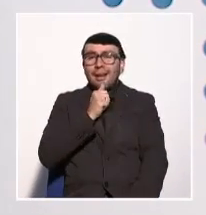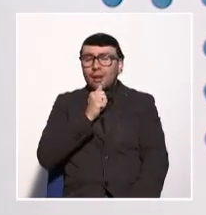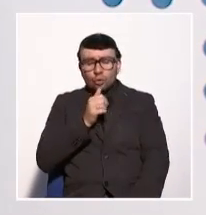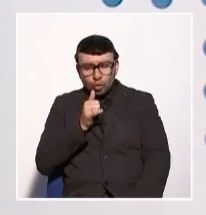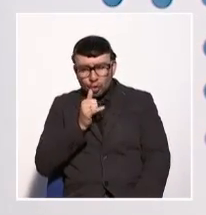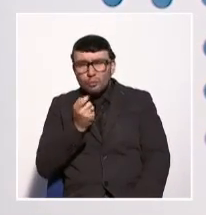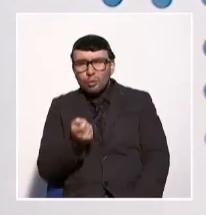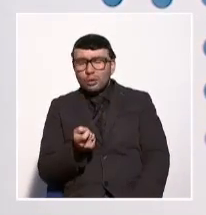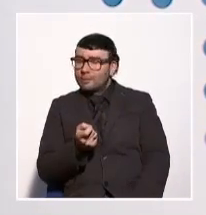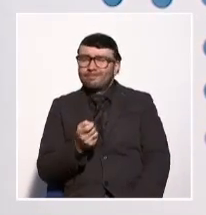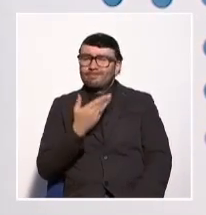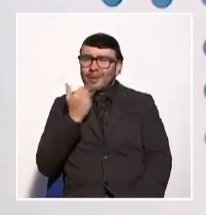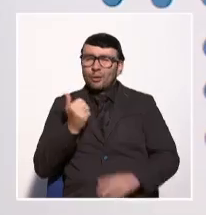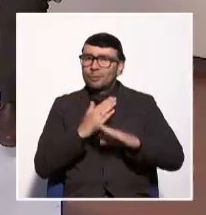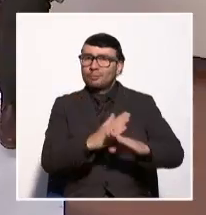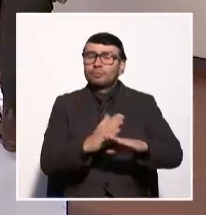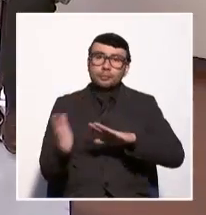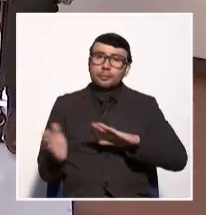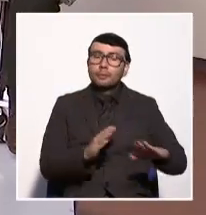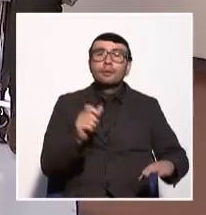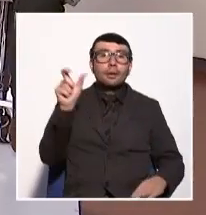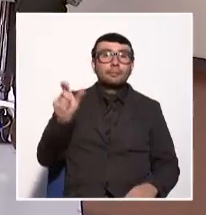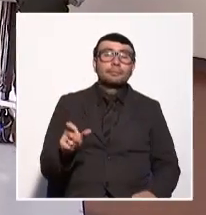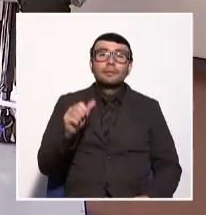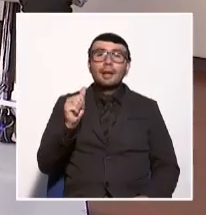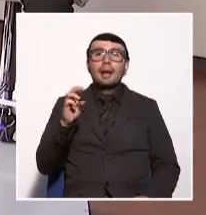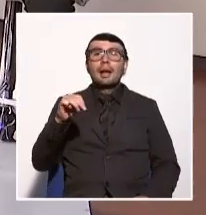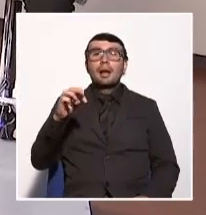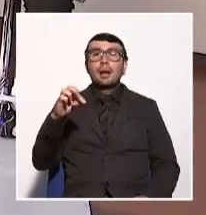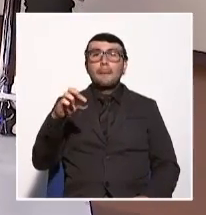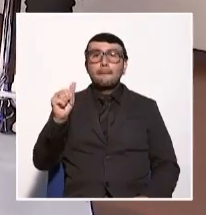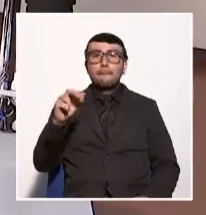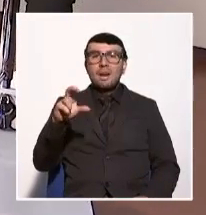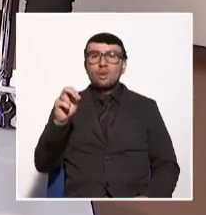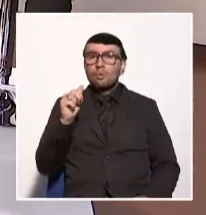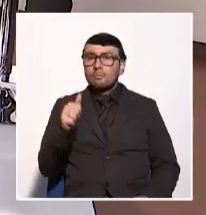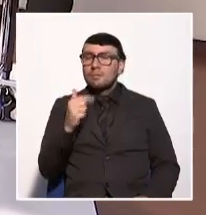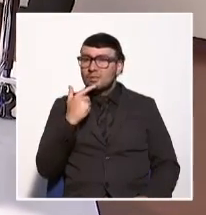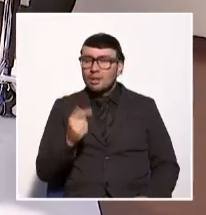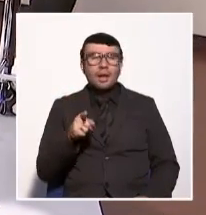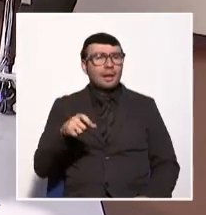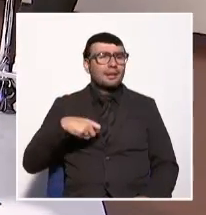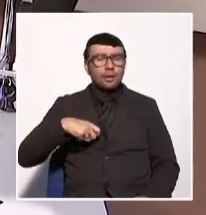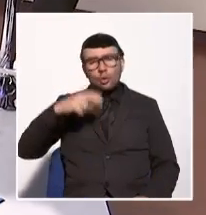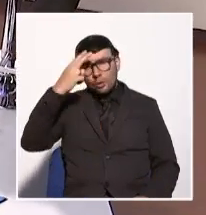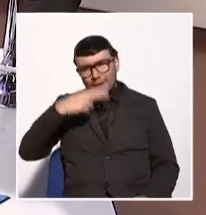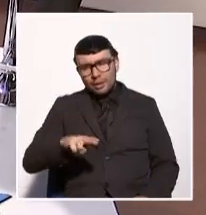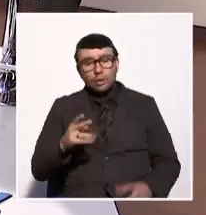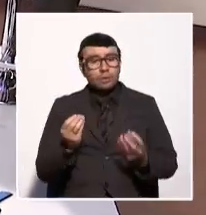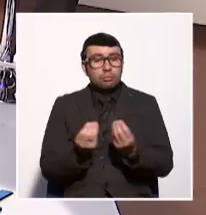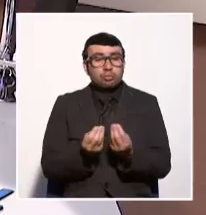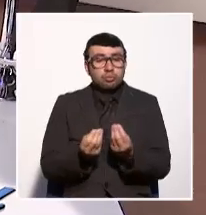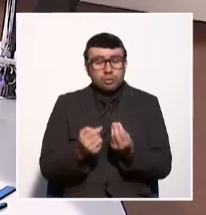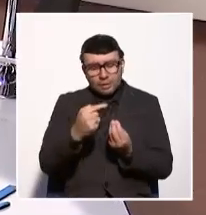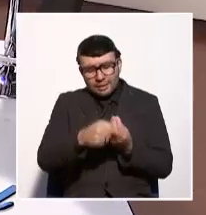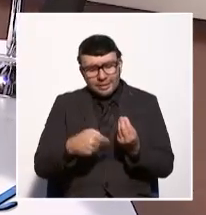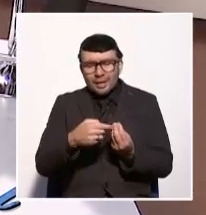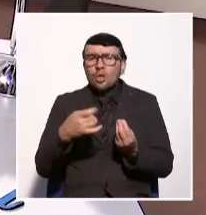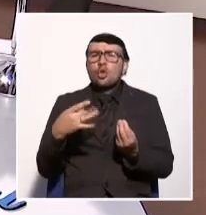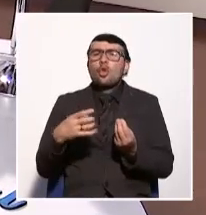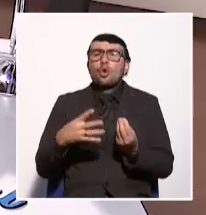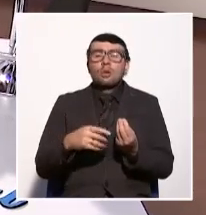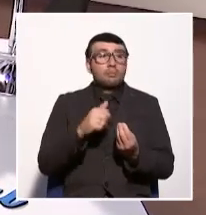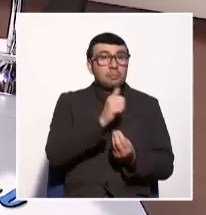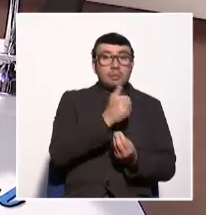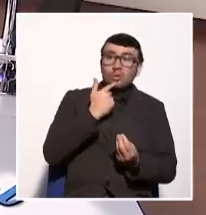no tomarlo amparó hurtado tengo un hijo que le duele un testículo y los médicos le dicen que no tiene nada que tiene que